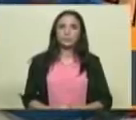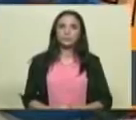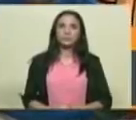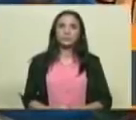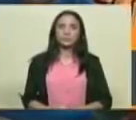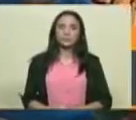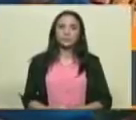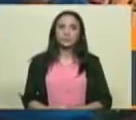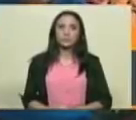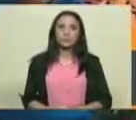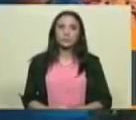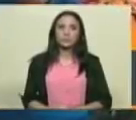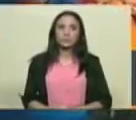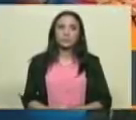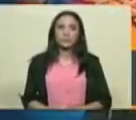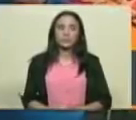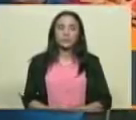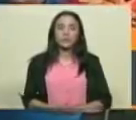Gracias a la aplicación